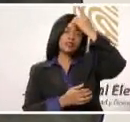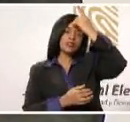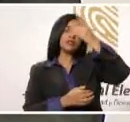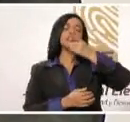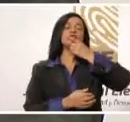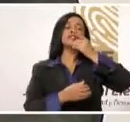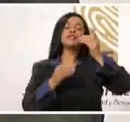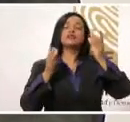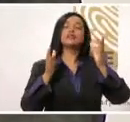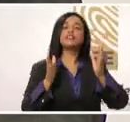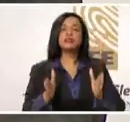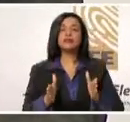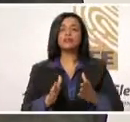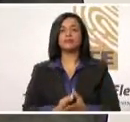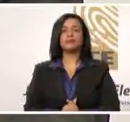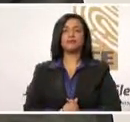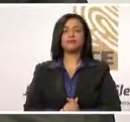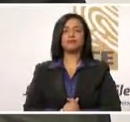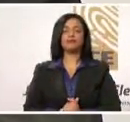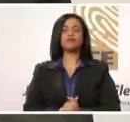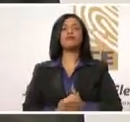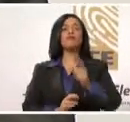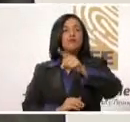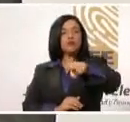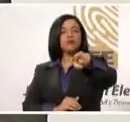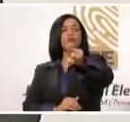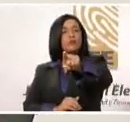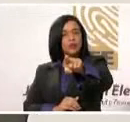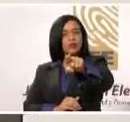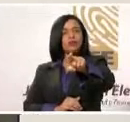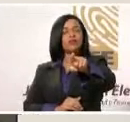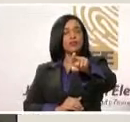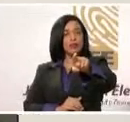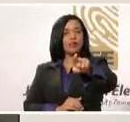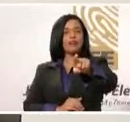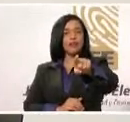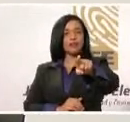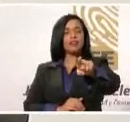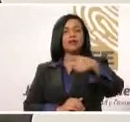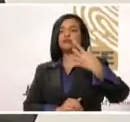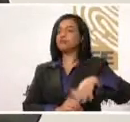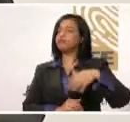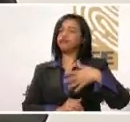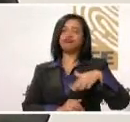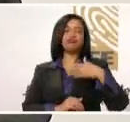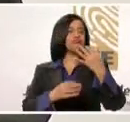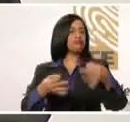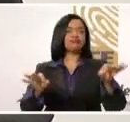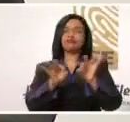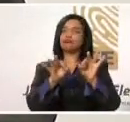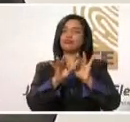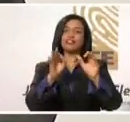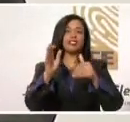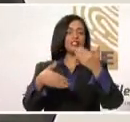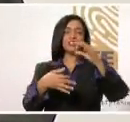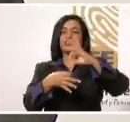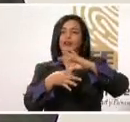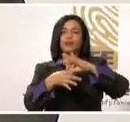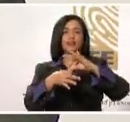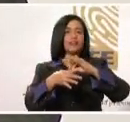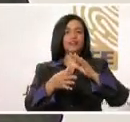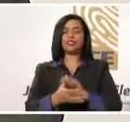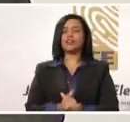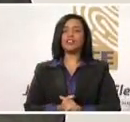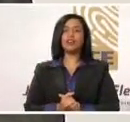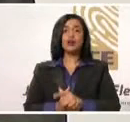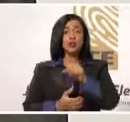y dominicanas, ustedes son los protagonistas de esta jornada cívica. Y hoy